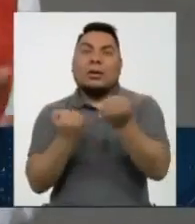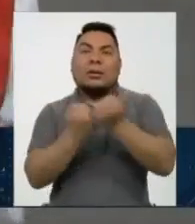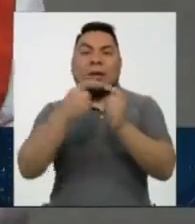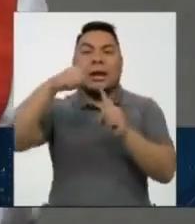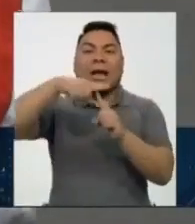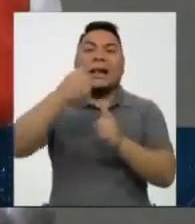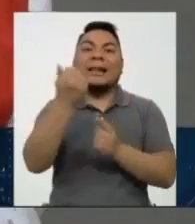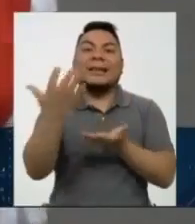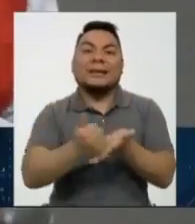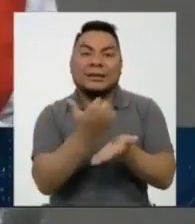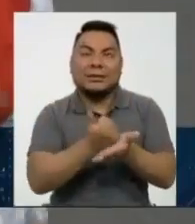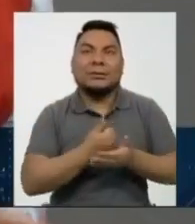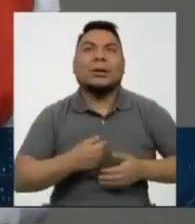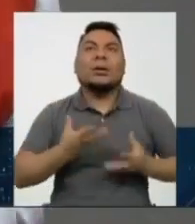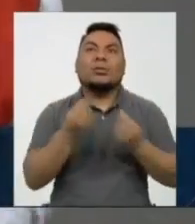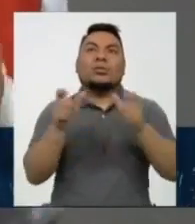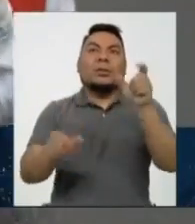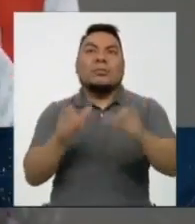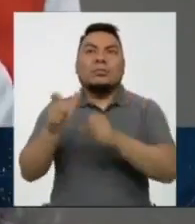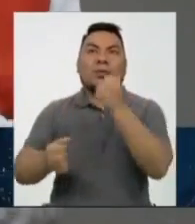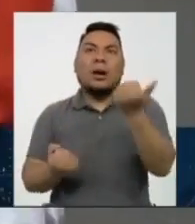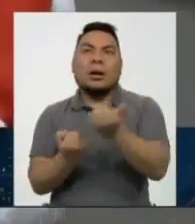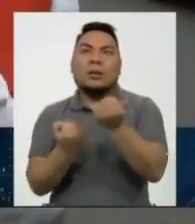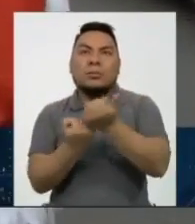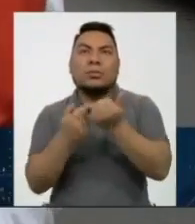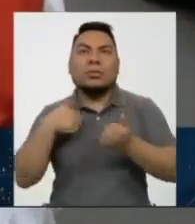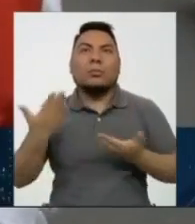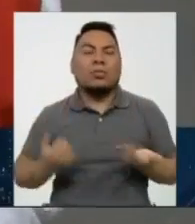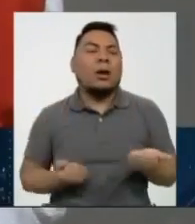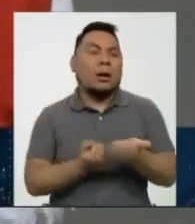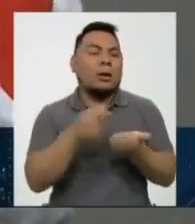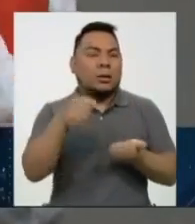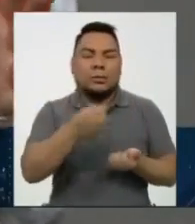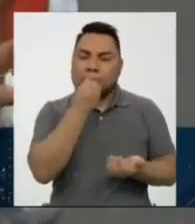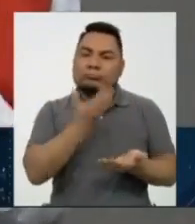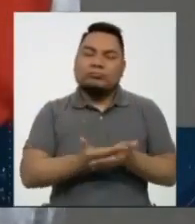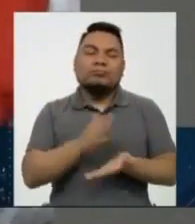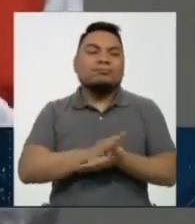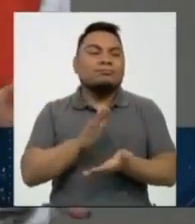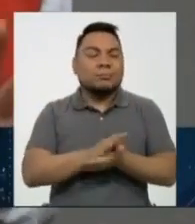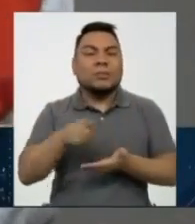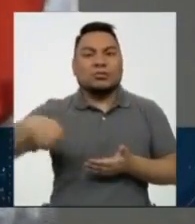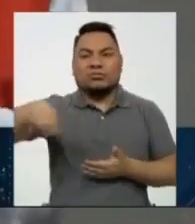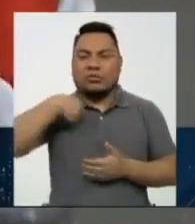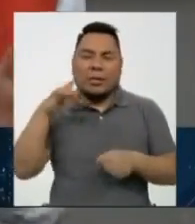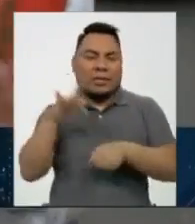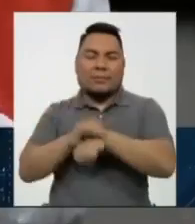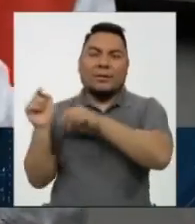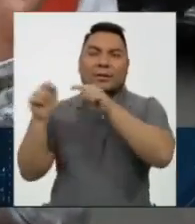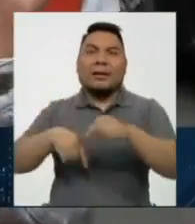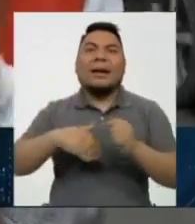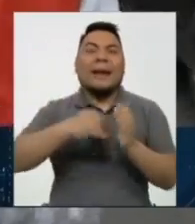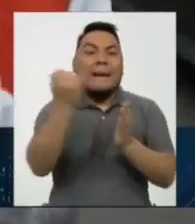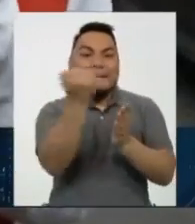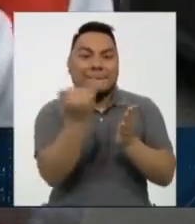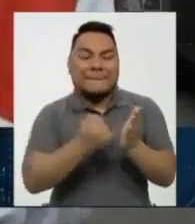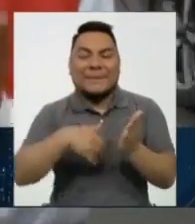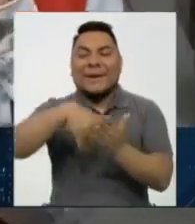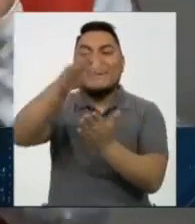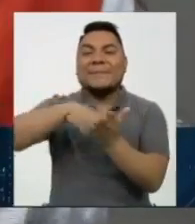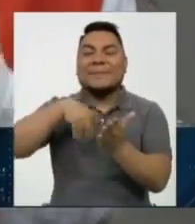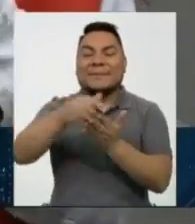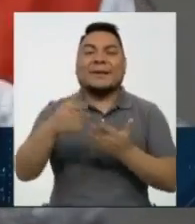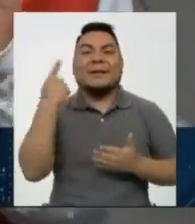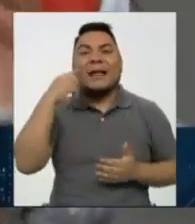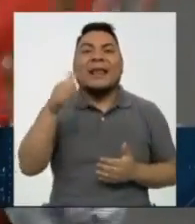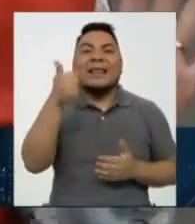Hay mucha gente que está apoyando, hay muchos carros dispuestos a colaborar con esta noble causa, así que nosotros estamos aquí desde temprano pintando todo lo más que se pueda. No son